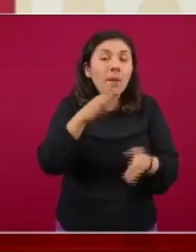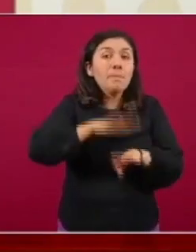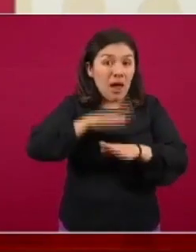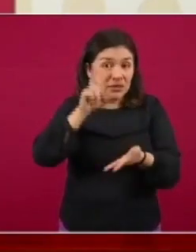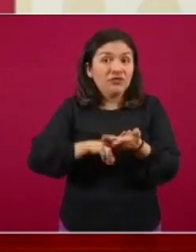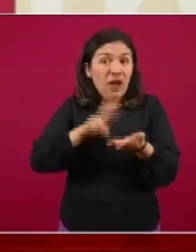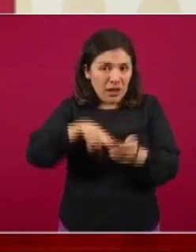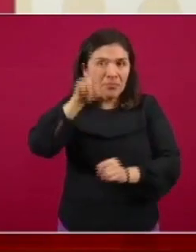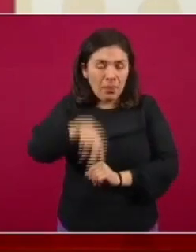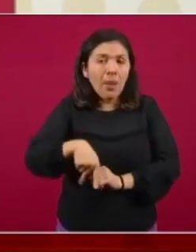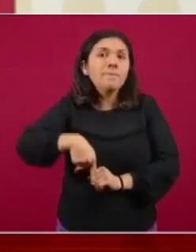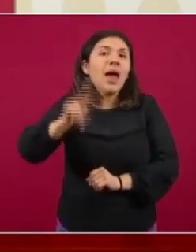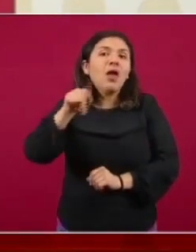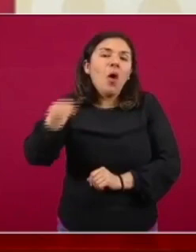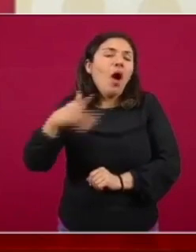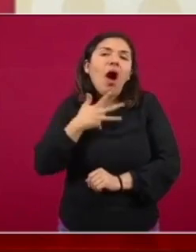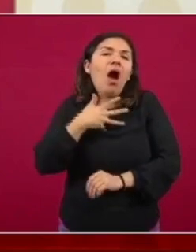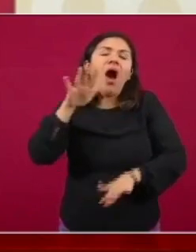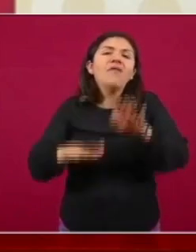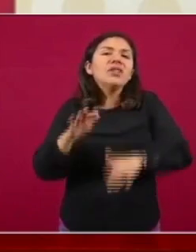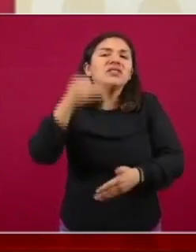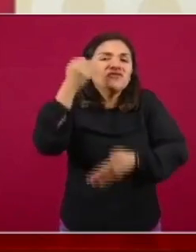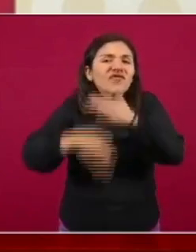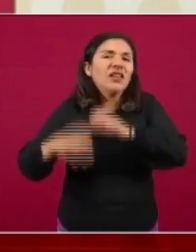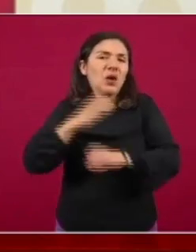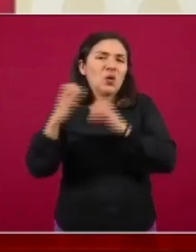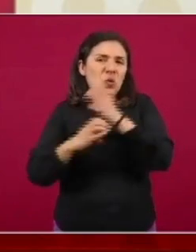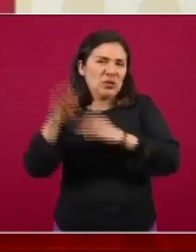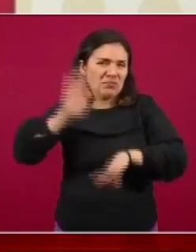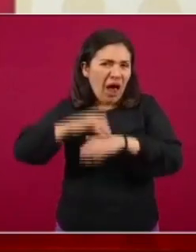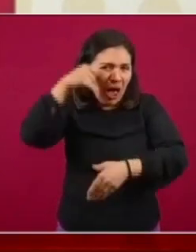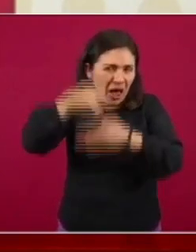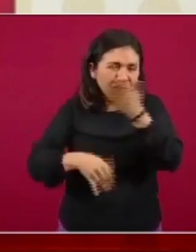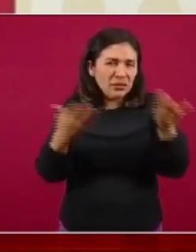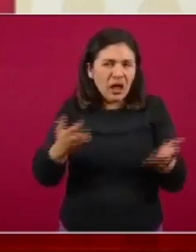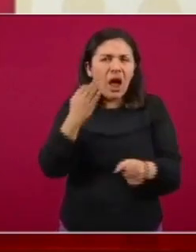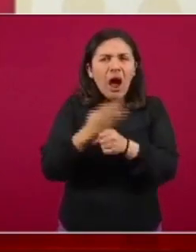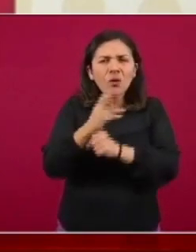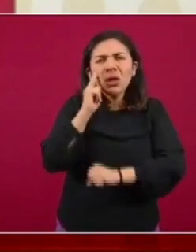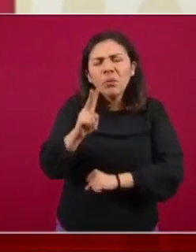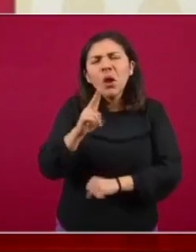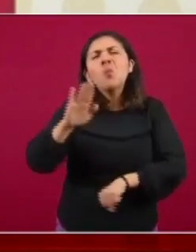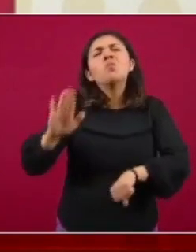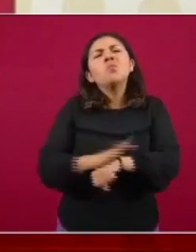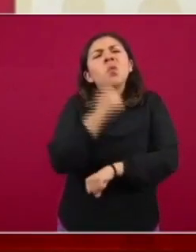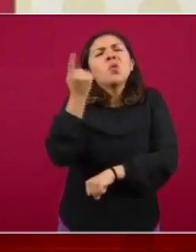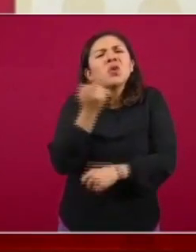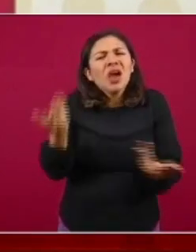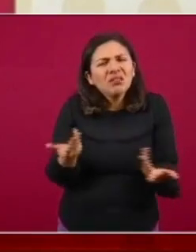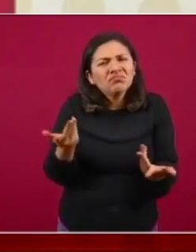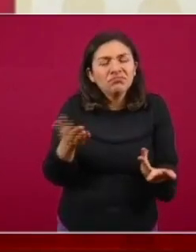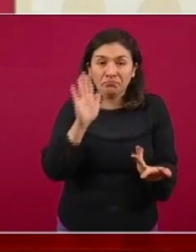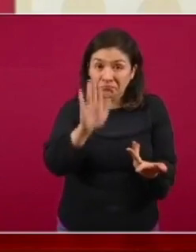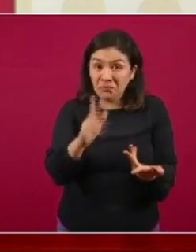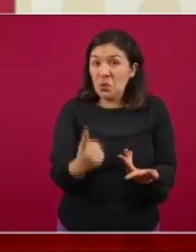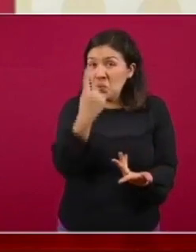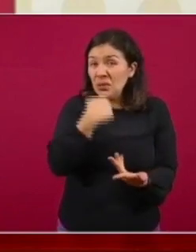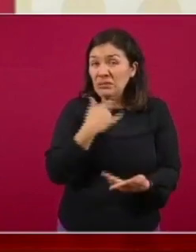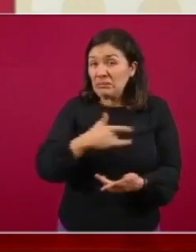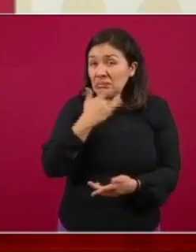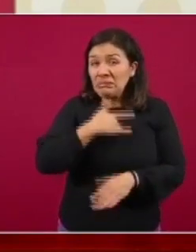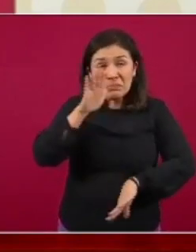valiosa, pero tiene límites. Entonces, lo que hemos visto ahora, ¿por qué? Hay varias hipótesis, ¿no? Pero una de las que nos preocupa